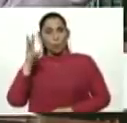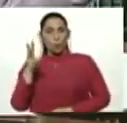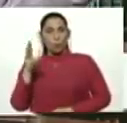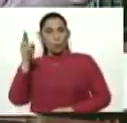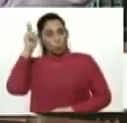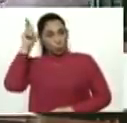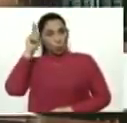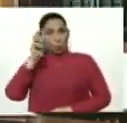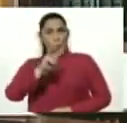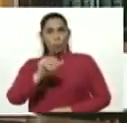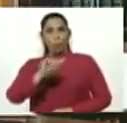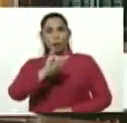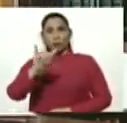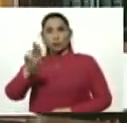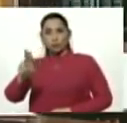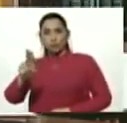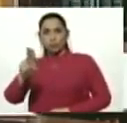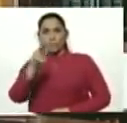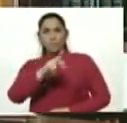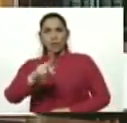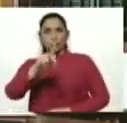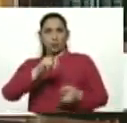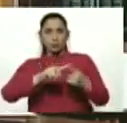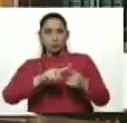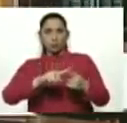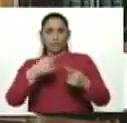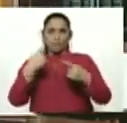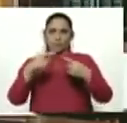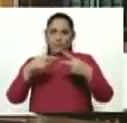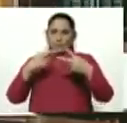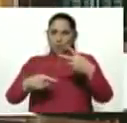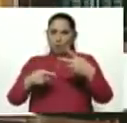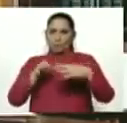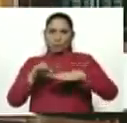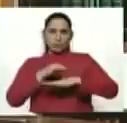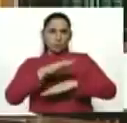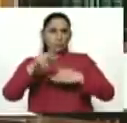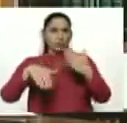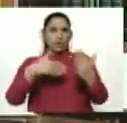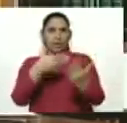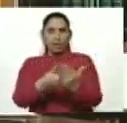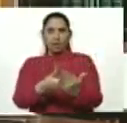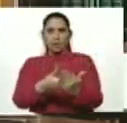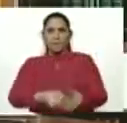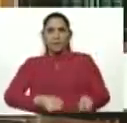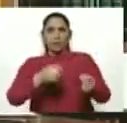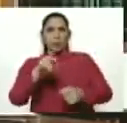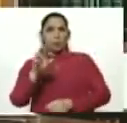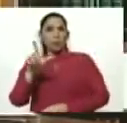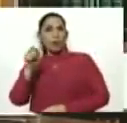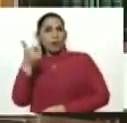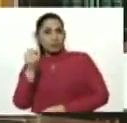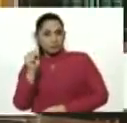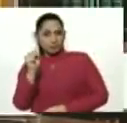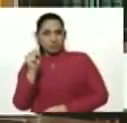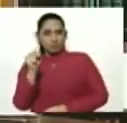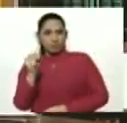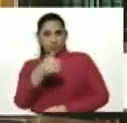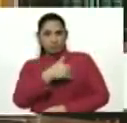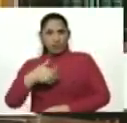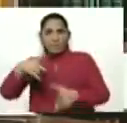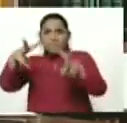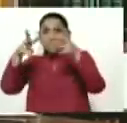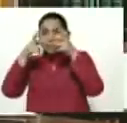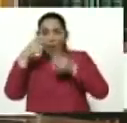de Paraguachón, pasa por varios municipios y llega al mercado de Las Pulgas. Quiero que me escuchen.